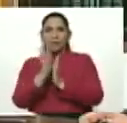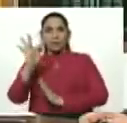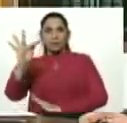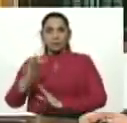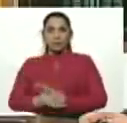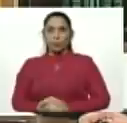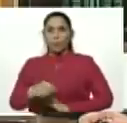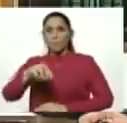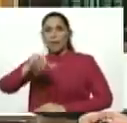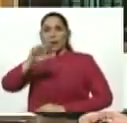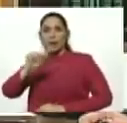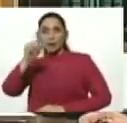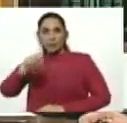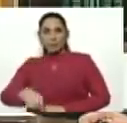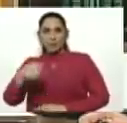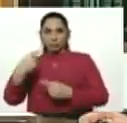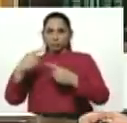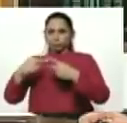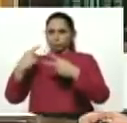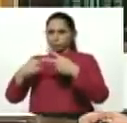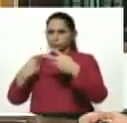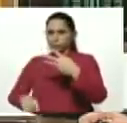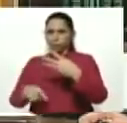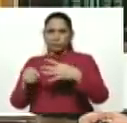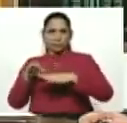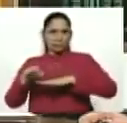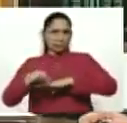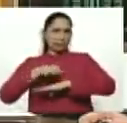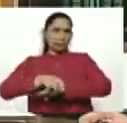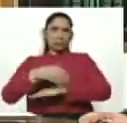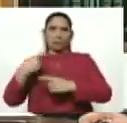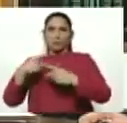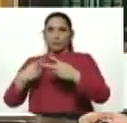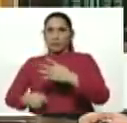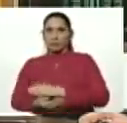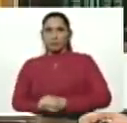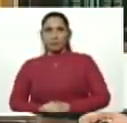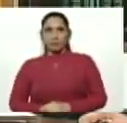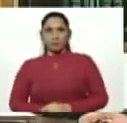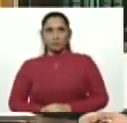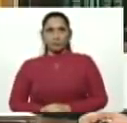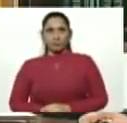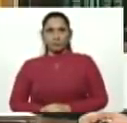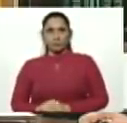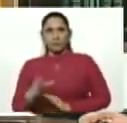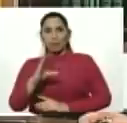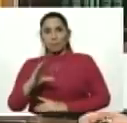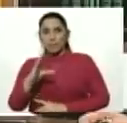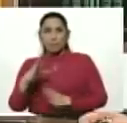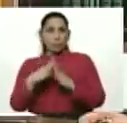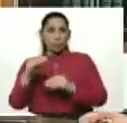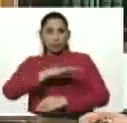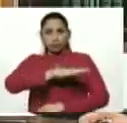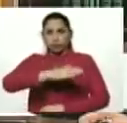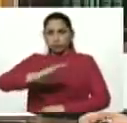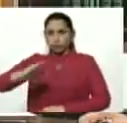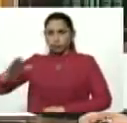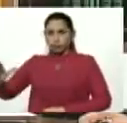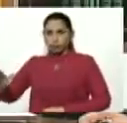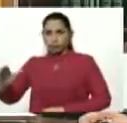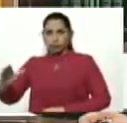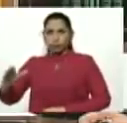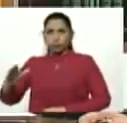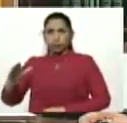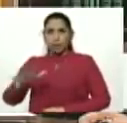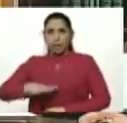Francisco, Mara, Semprún, Cañada Urdaneta, Lagunilla, Cabima, toda la costa oriental del lago,